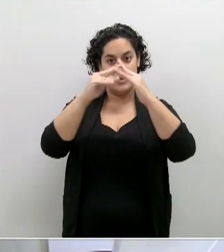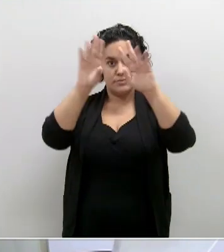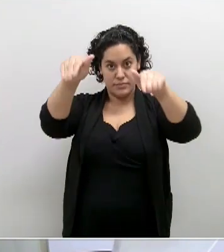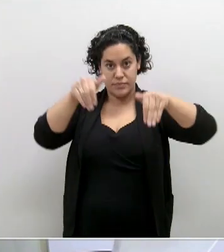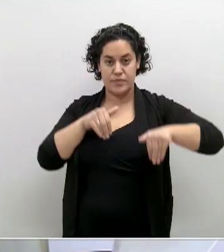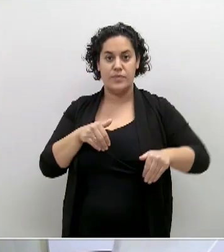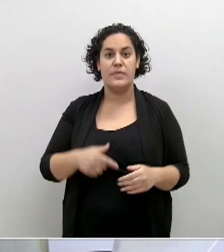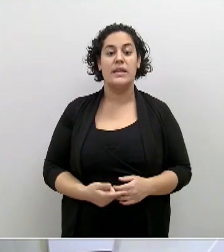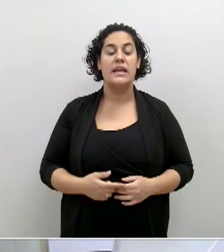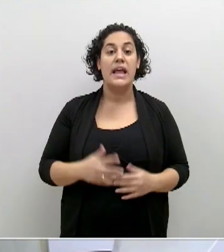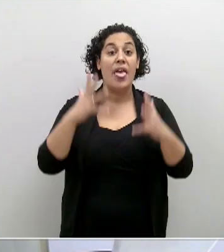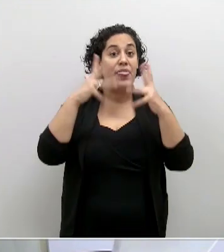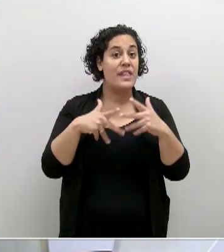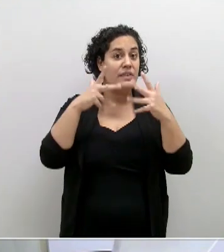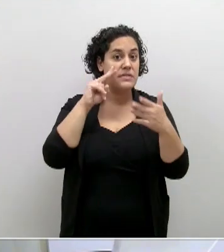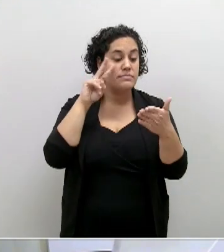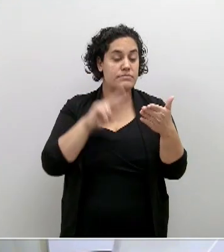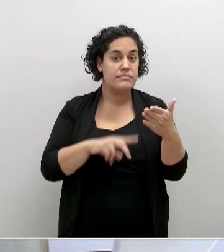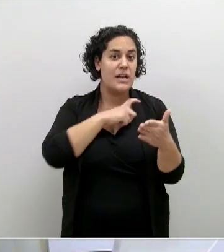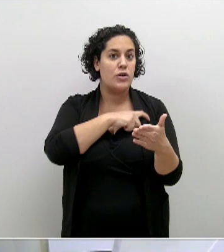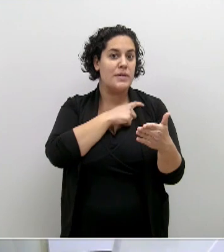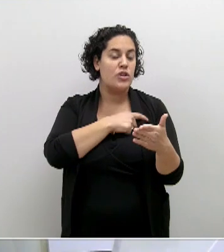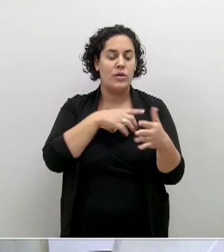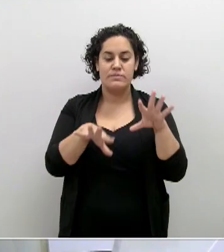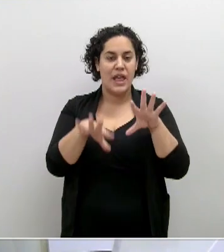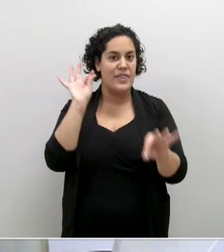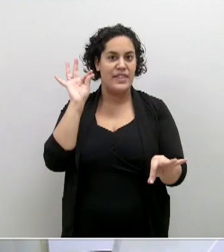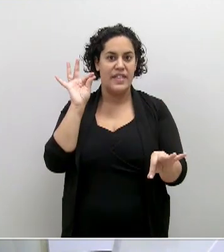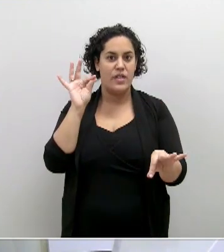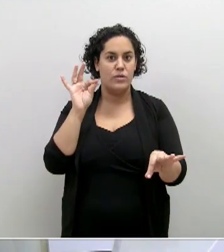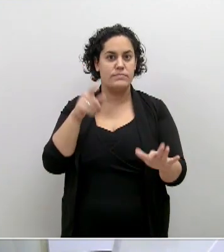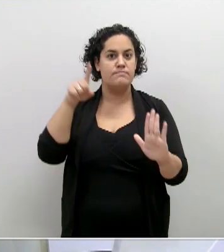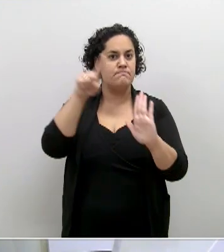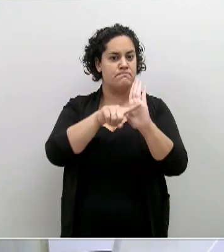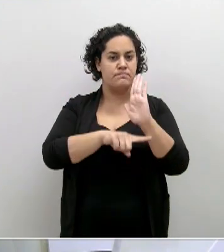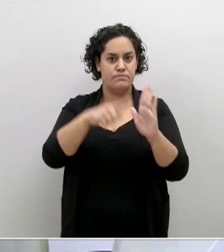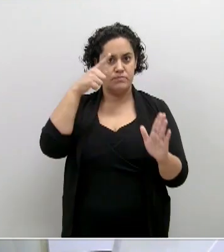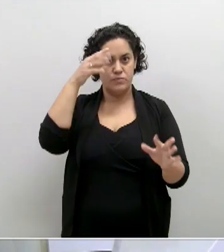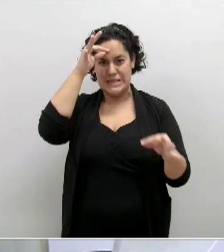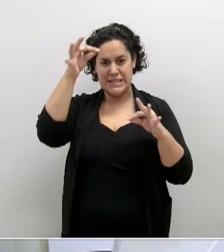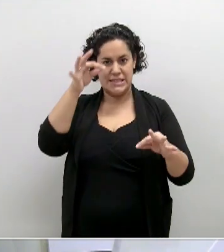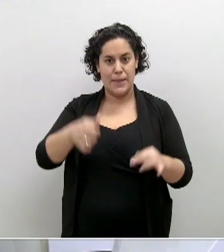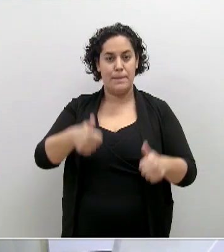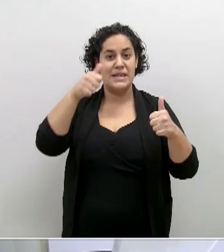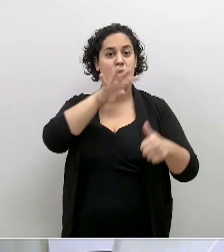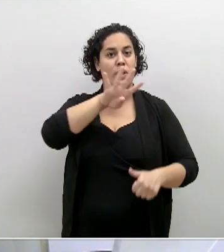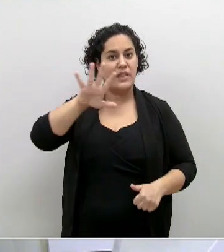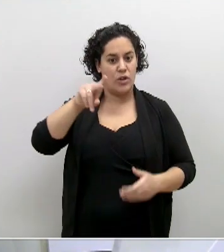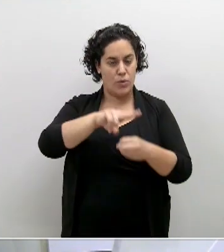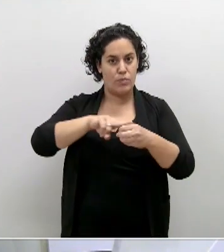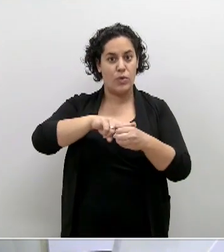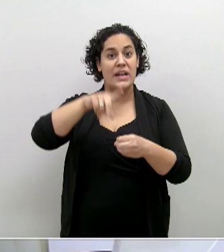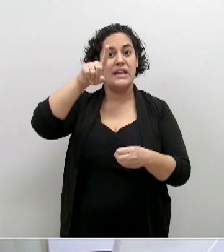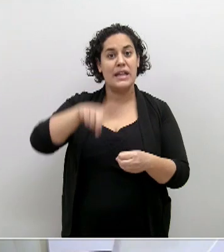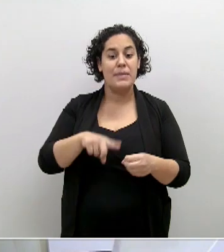cifras, el Comité ha decidido aplicar restricciones en todo el territorio regional, en los 45 municipios, incluyendo la suspensión